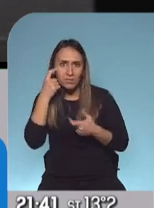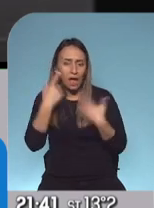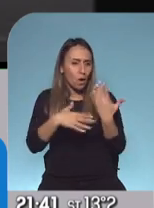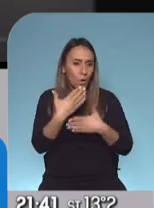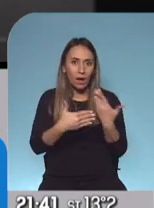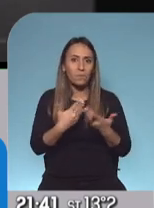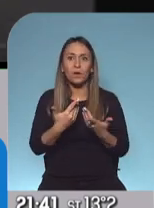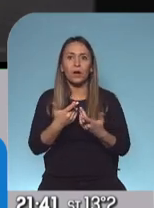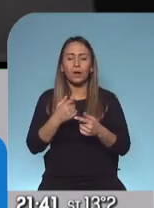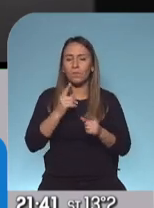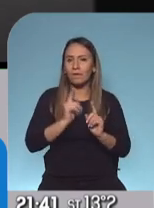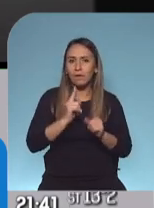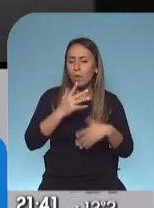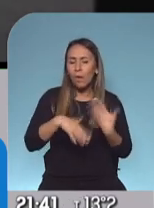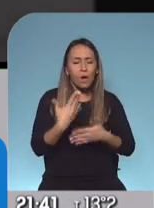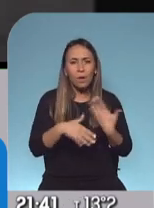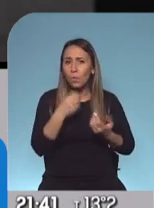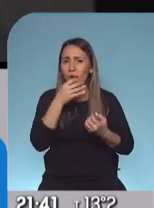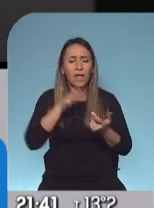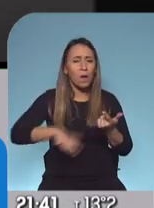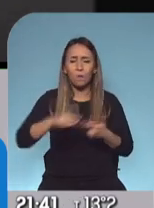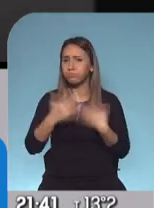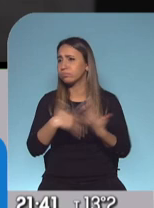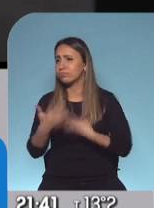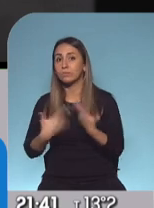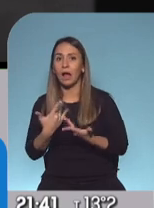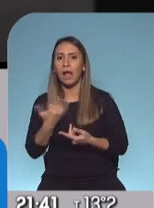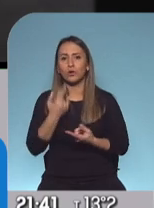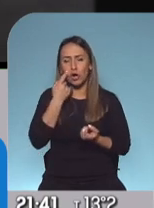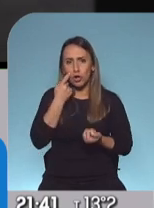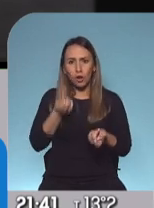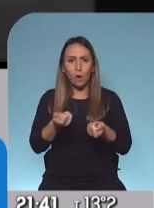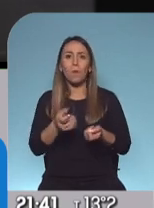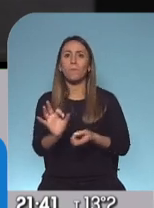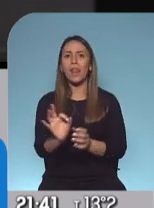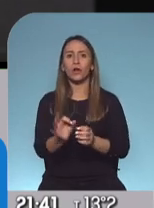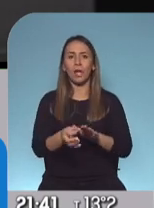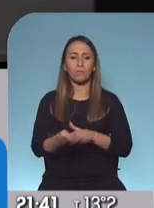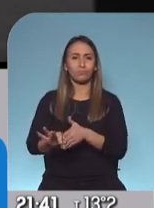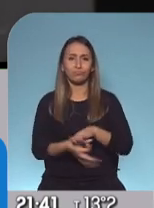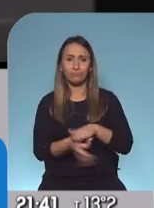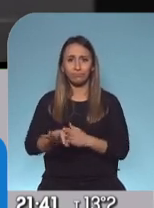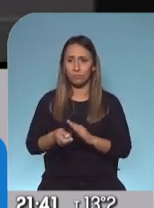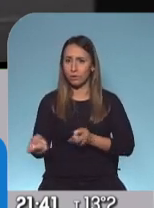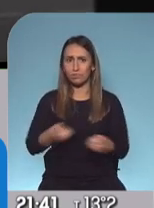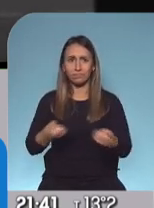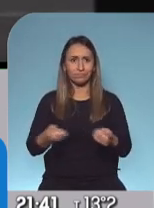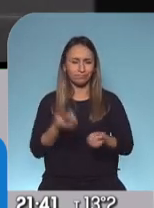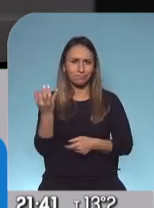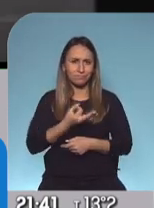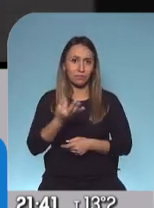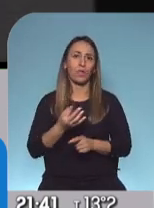permanentemente en cualquier lado y esa era la mejor manera. Y tenías que tener buen control y buen traslado de pelota, que no es el fútbol que vemos hoy, ¿no? Uh-huh.